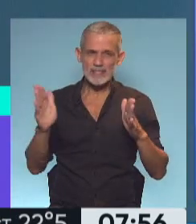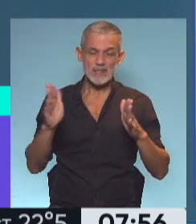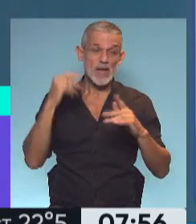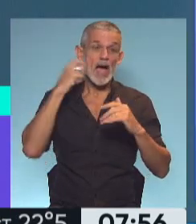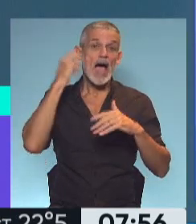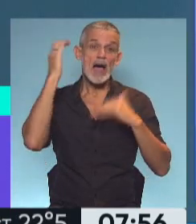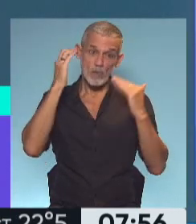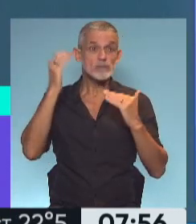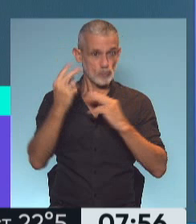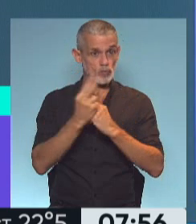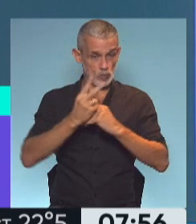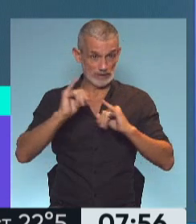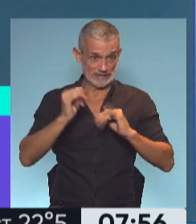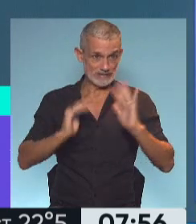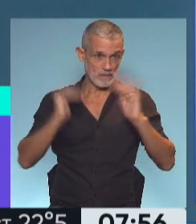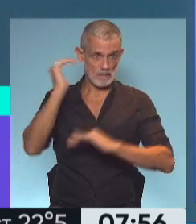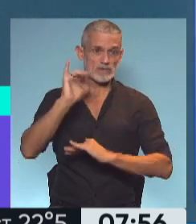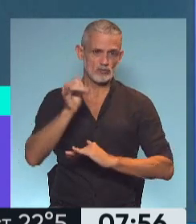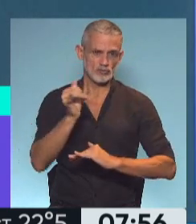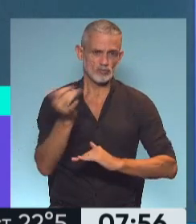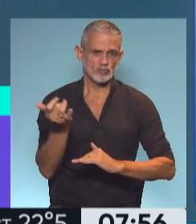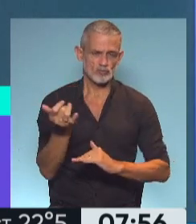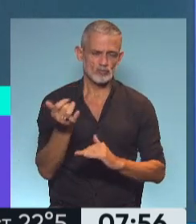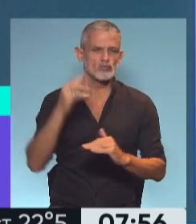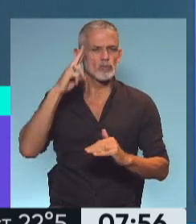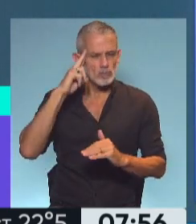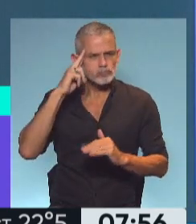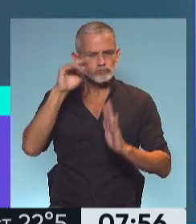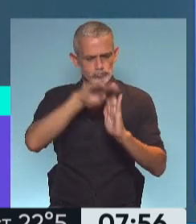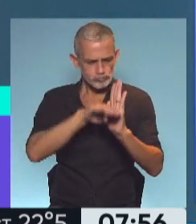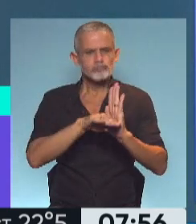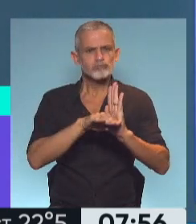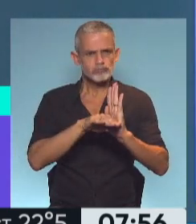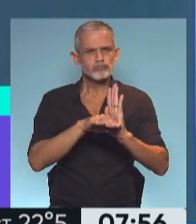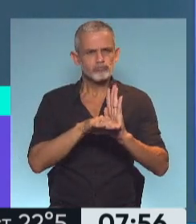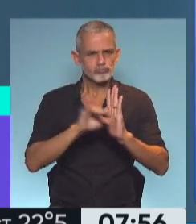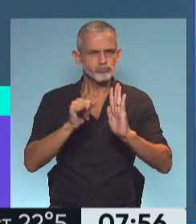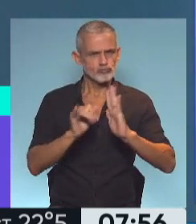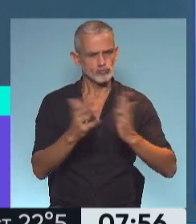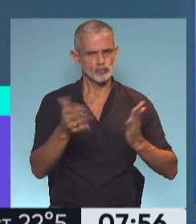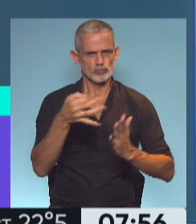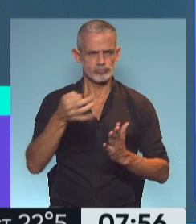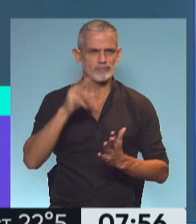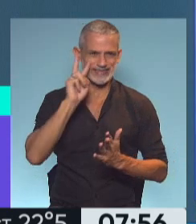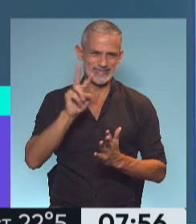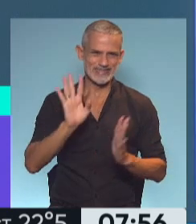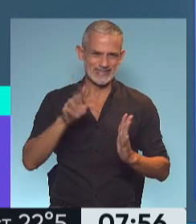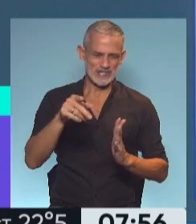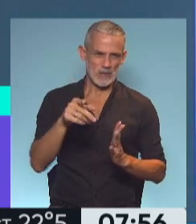se han cuidado más, ¿sí? Quienes han respetado mejor todas las medidas, sí. Y eso se ha visto, ¿no?